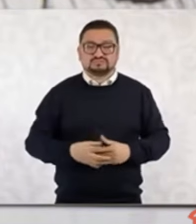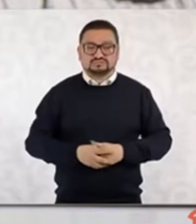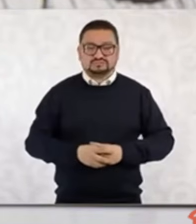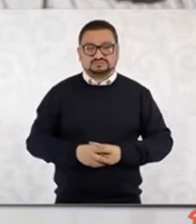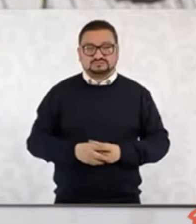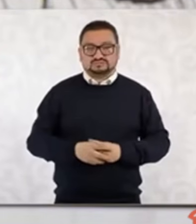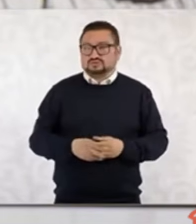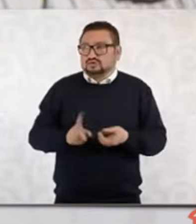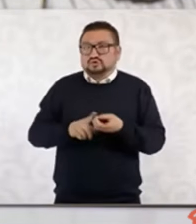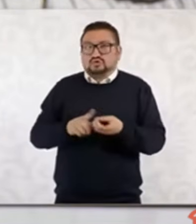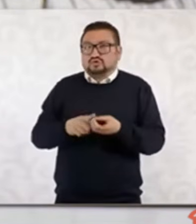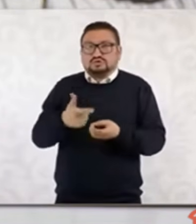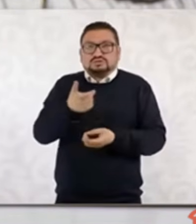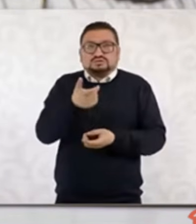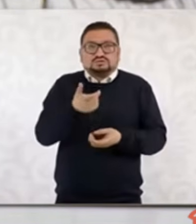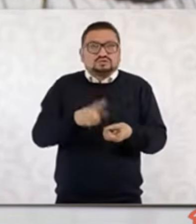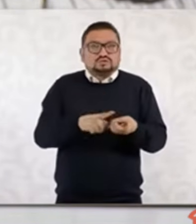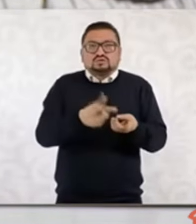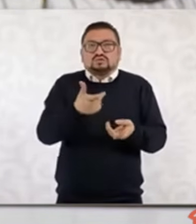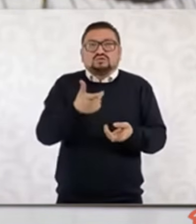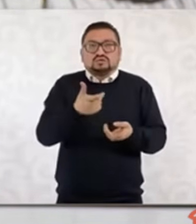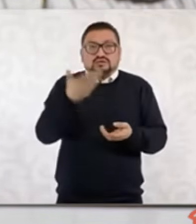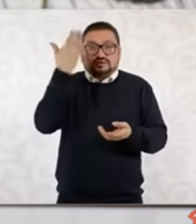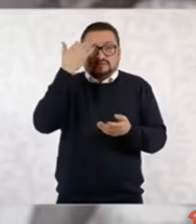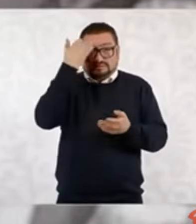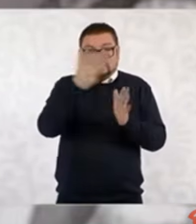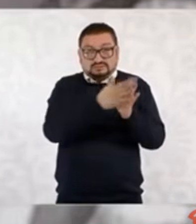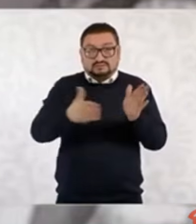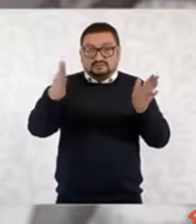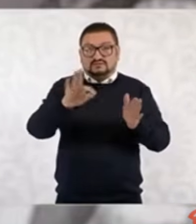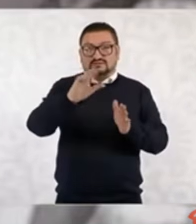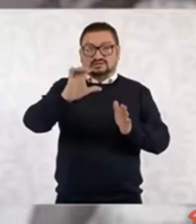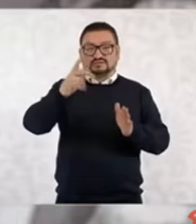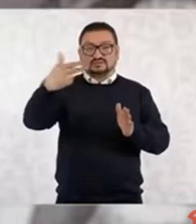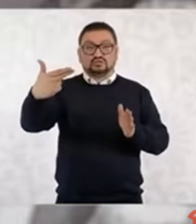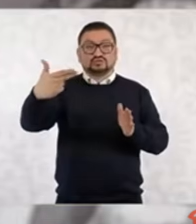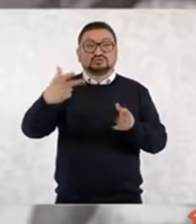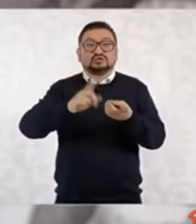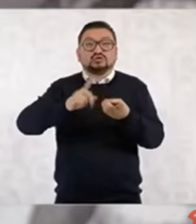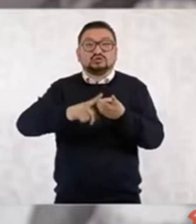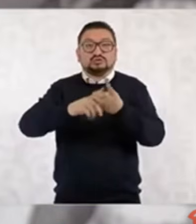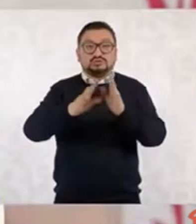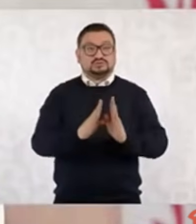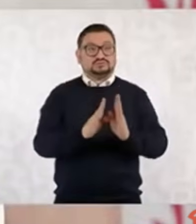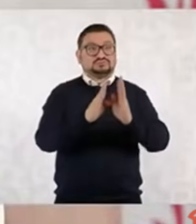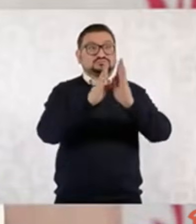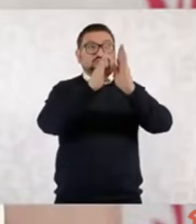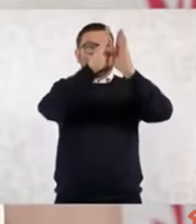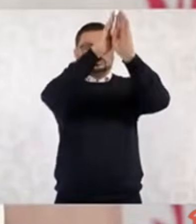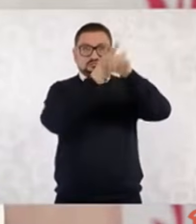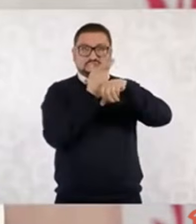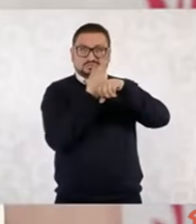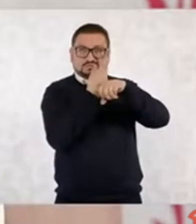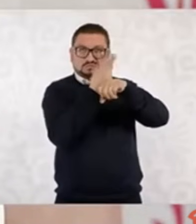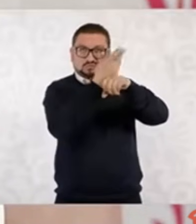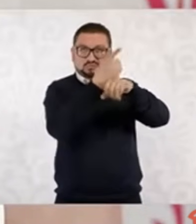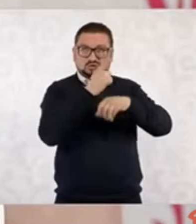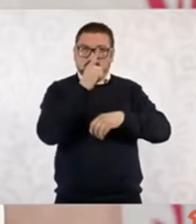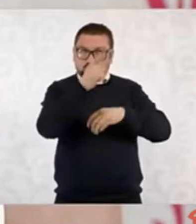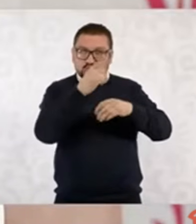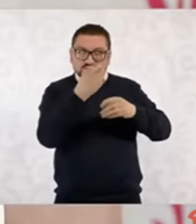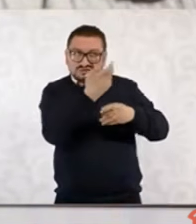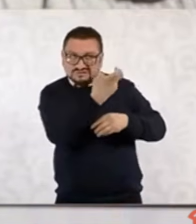¿Y dónde quedó ese recurso en la época de Calderón? ¿En la estela de luz? No.